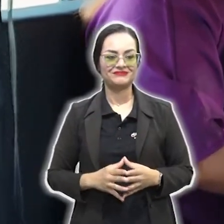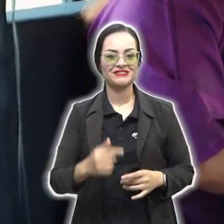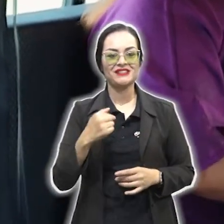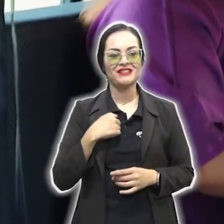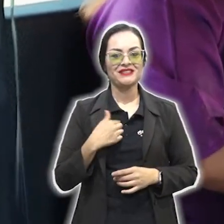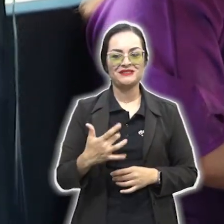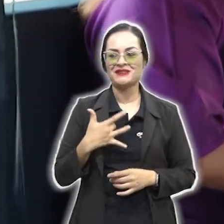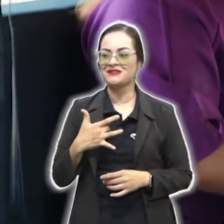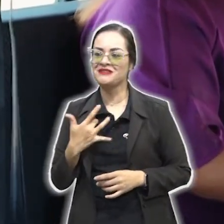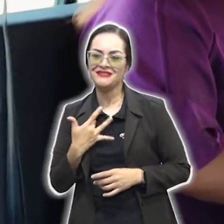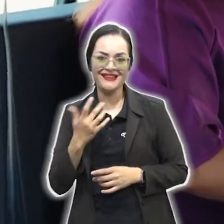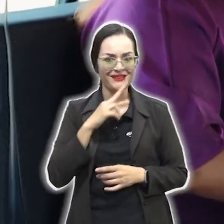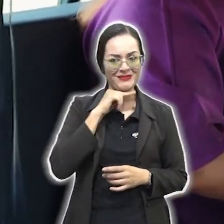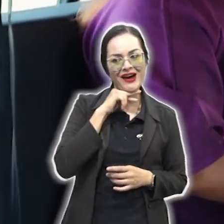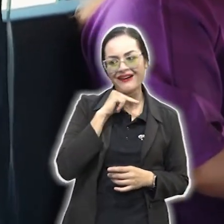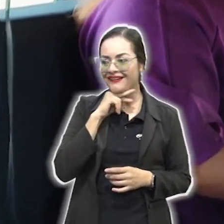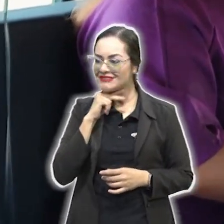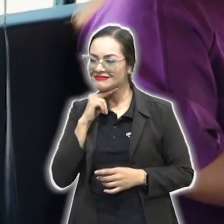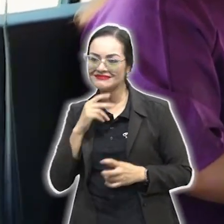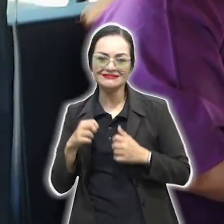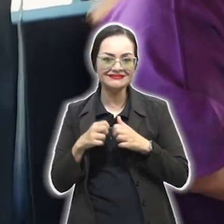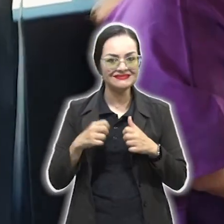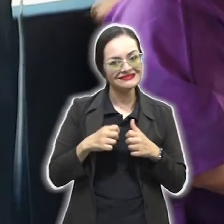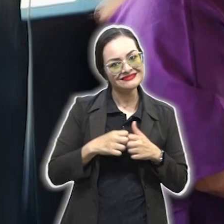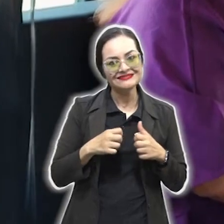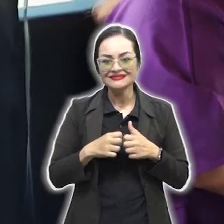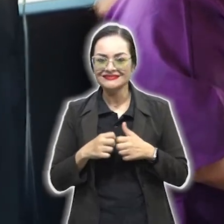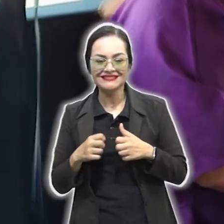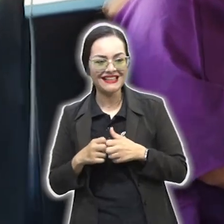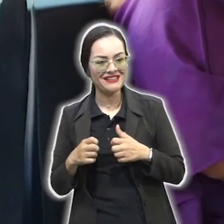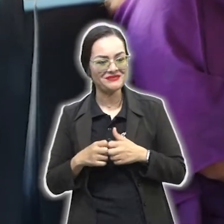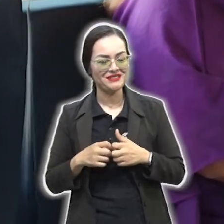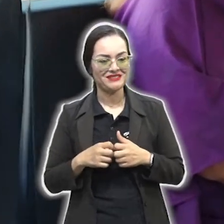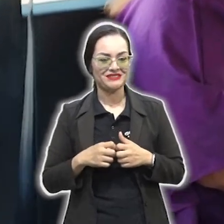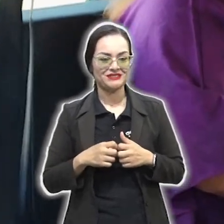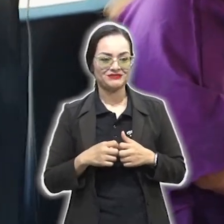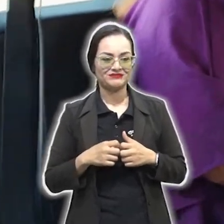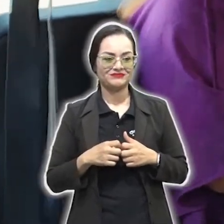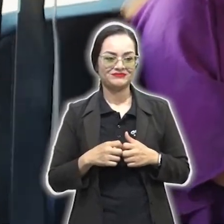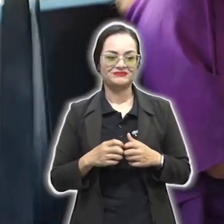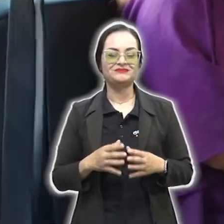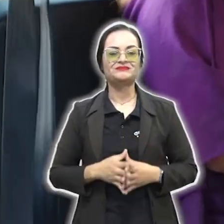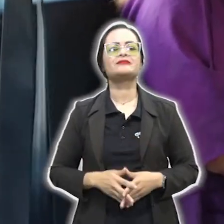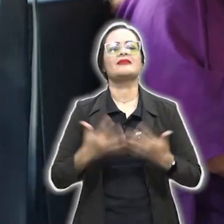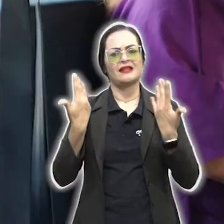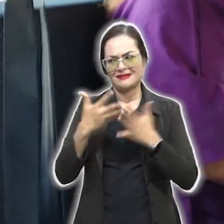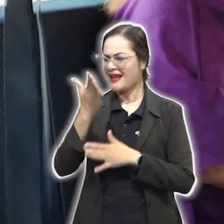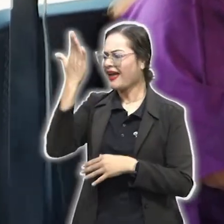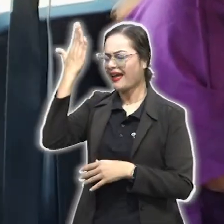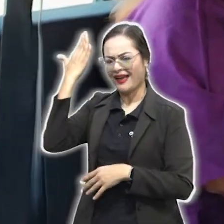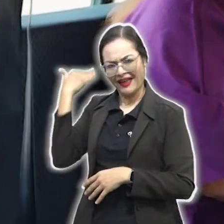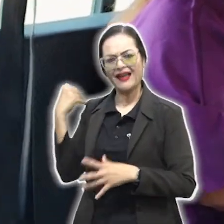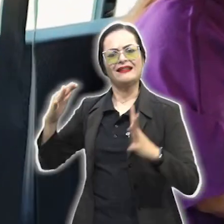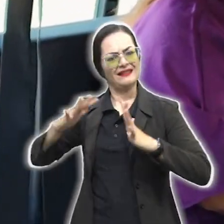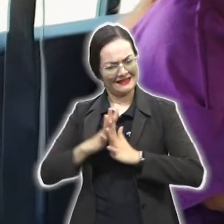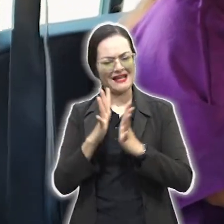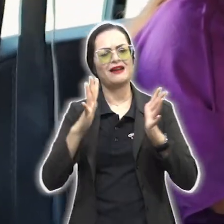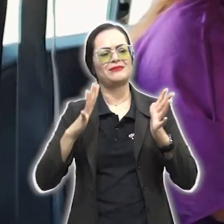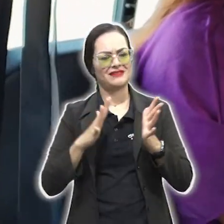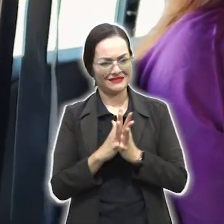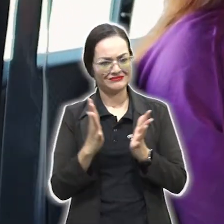me siento algo nervioso porque no sé en realidad cómo. Ya anteriormente había participado en otros